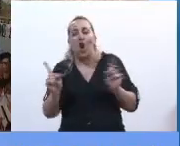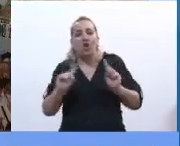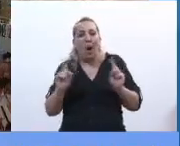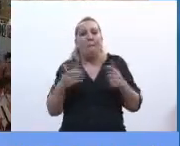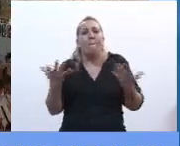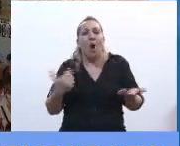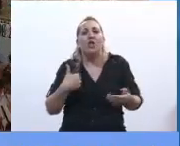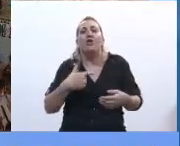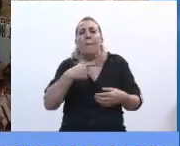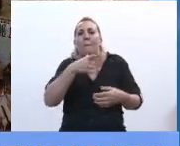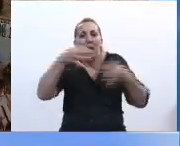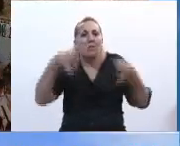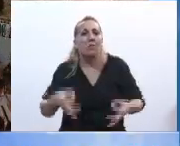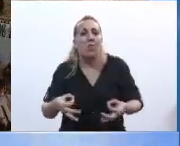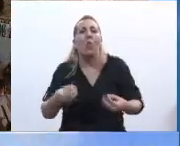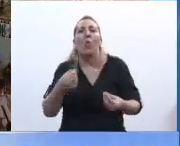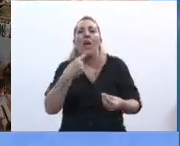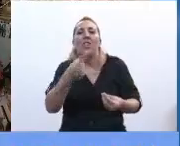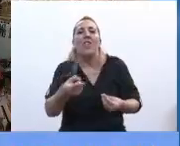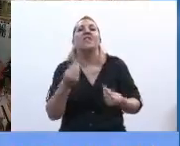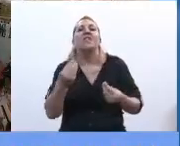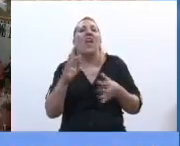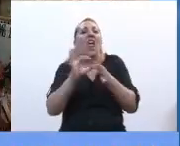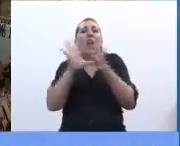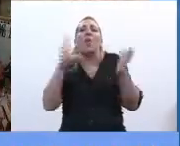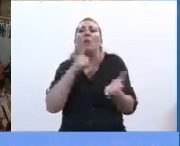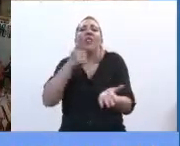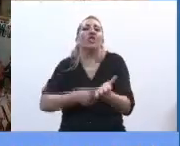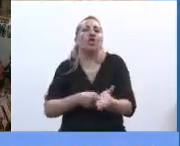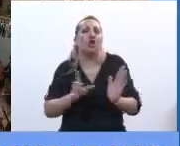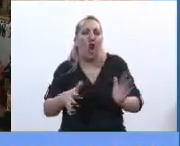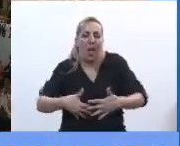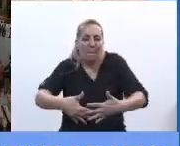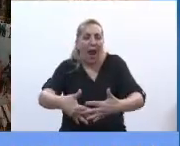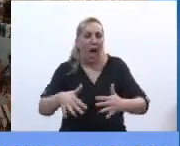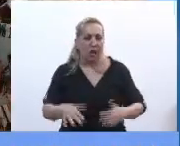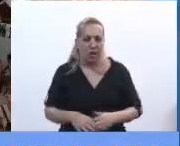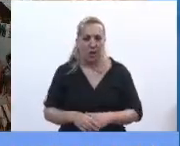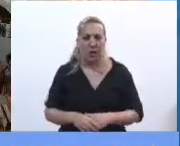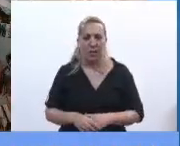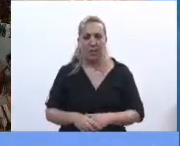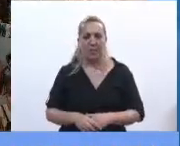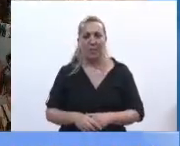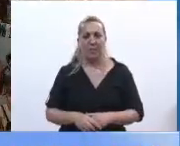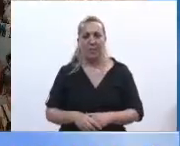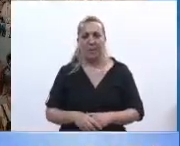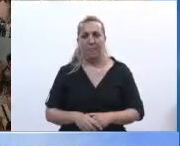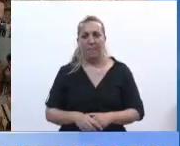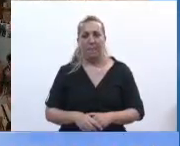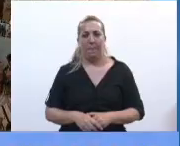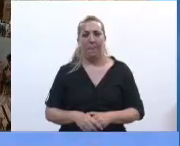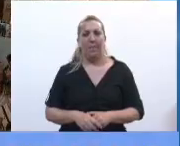absolutamente correcto cuando se abra la libre decisión de no ser más y de esto